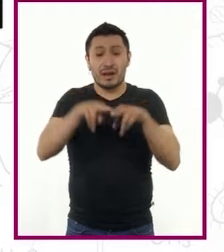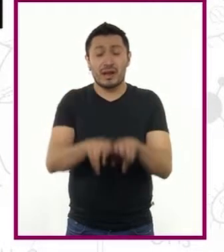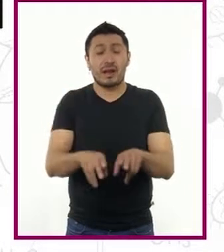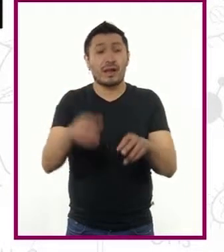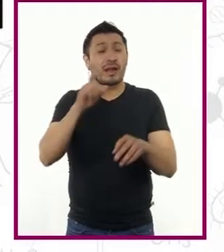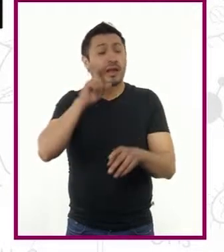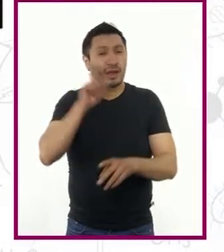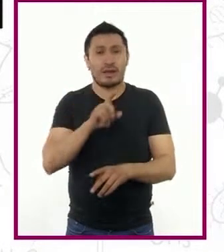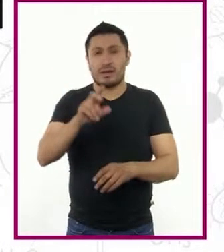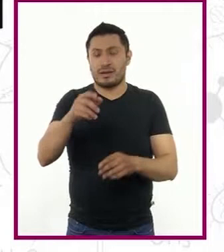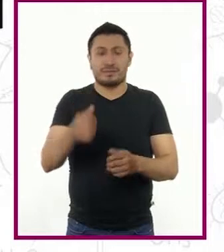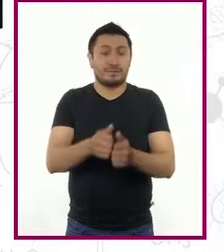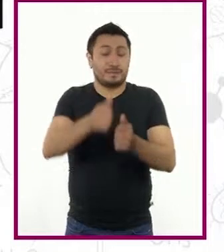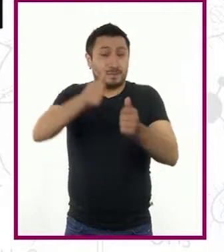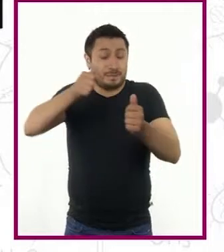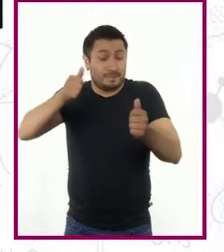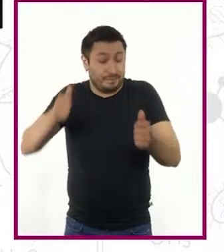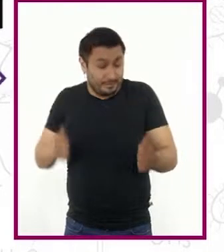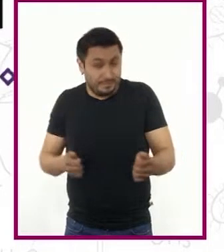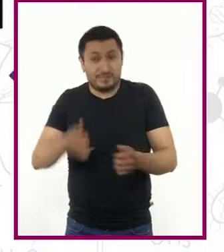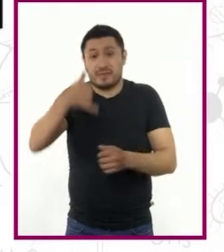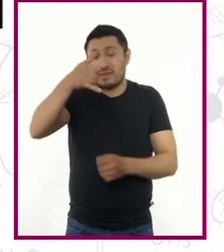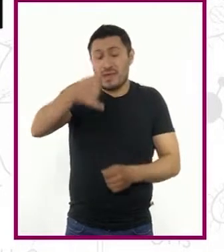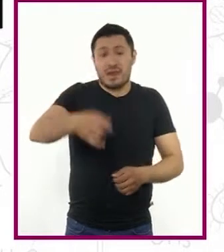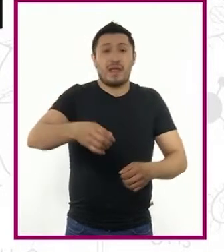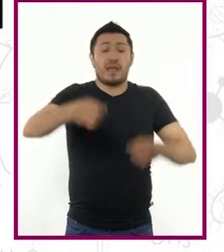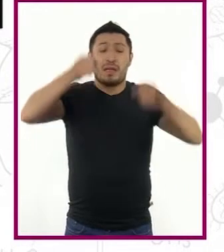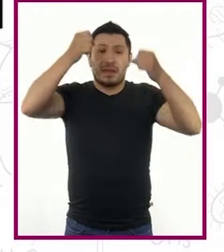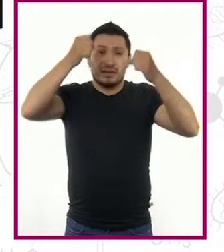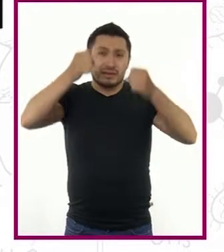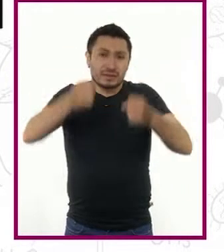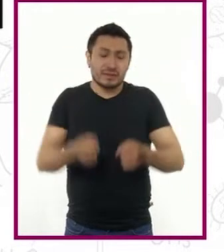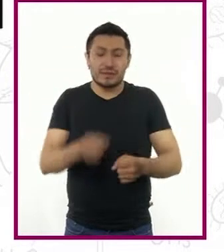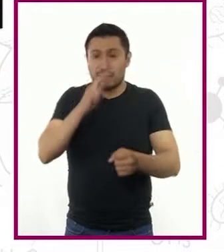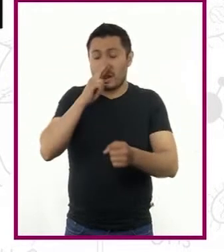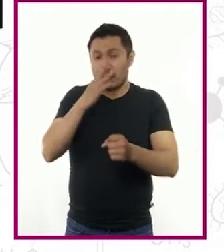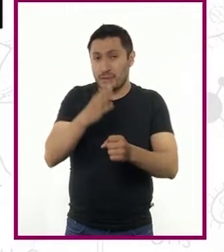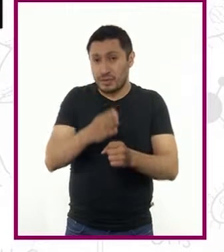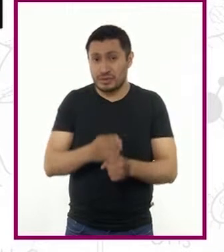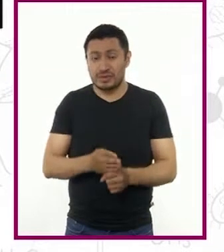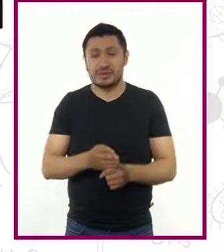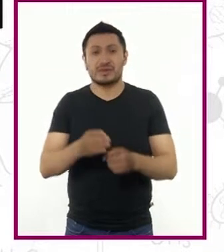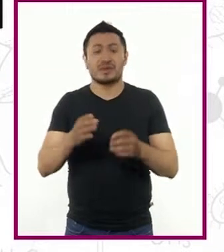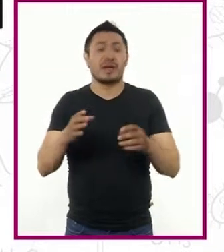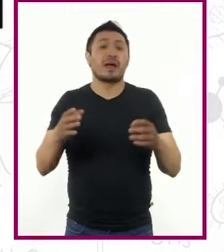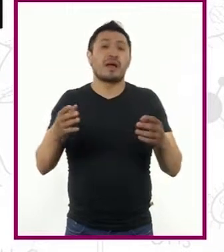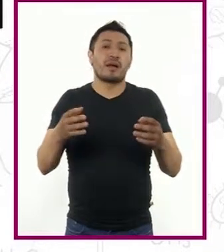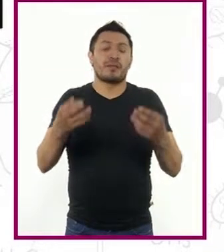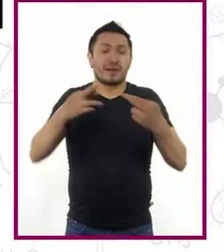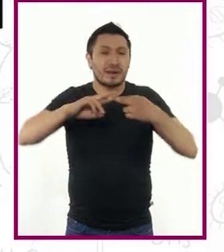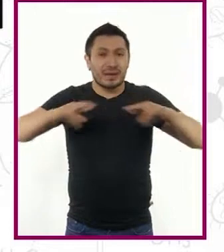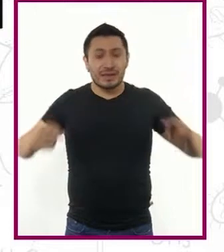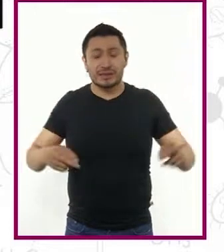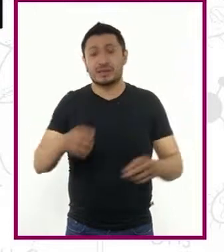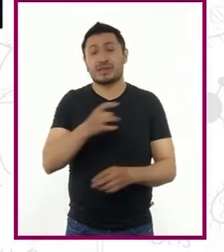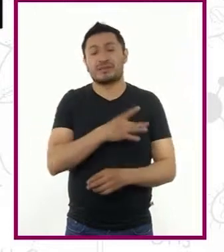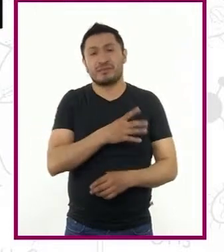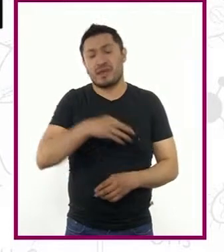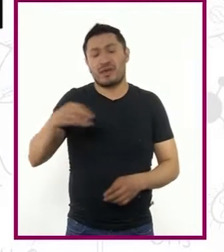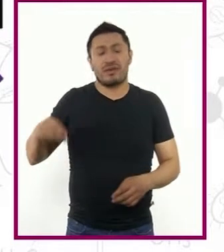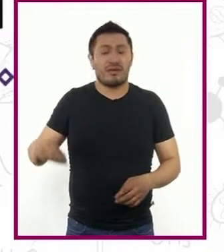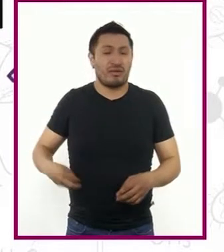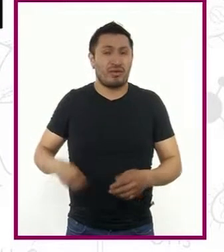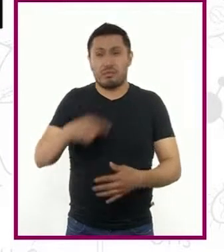practicar una sexualidad responsable, segura y satisfactoria, libre de miedos, culpas, falsas creencias,